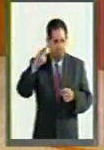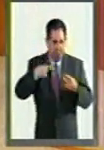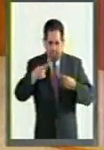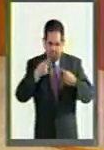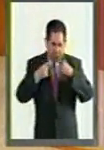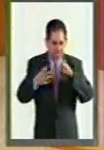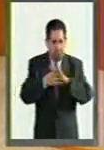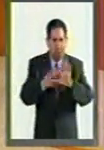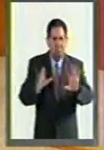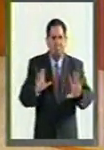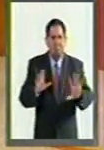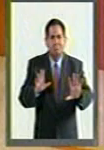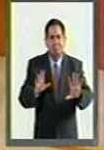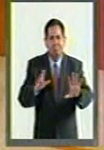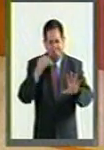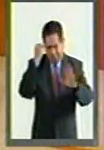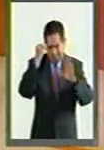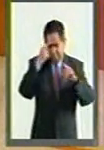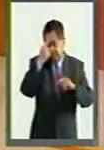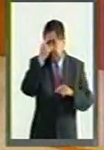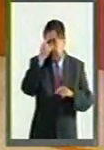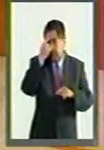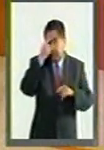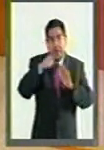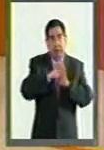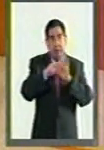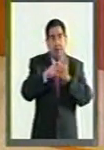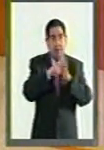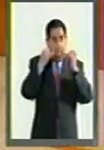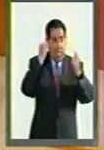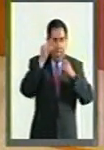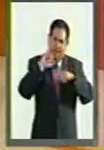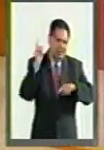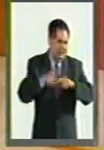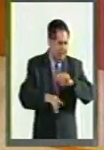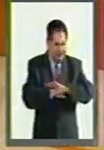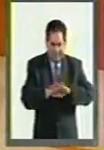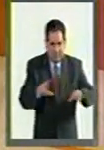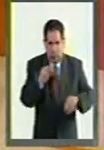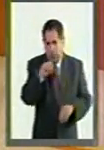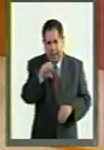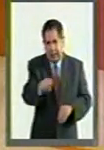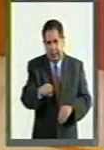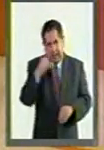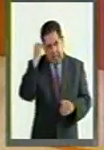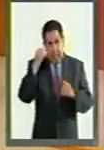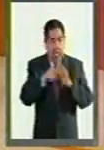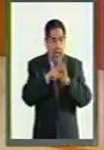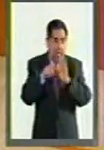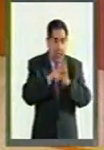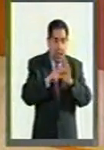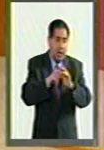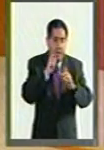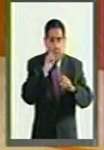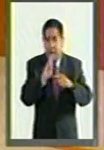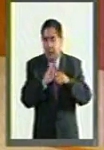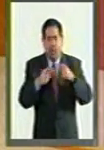debates es quitarnos de la cabeza todos los mitos, todos los obstáculos que finalmente se